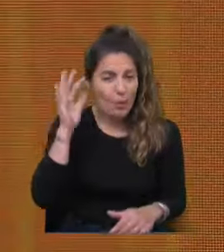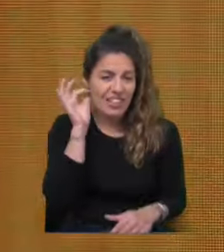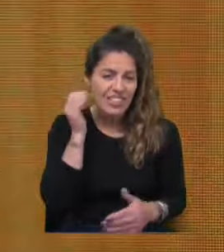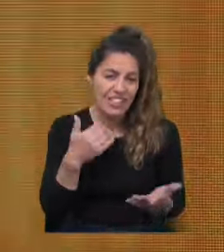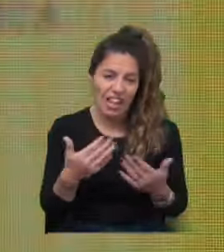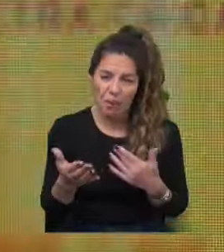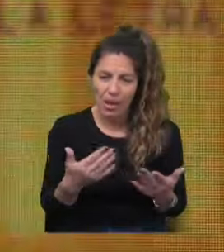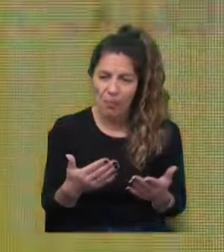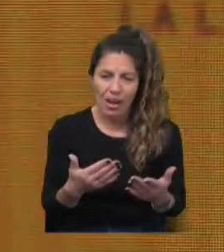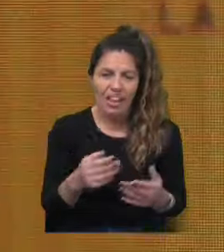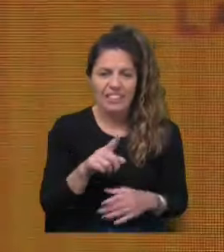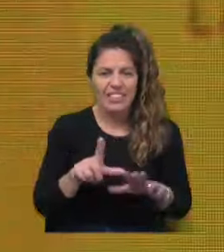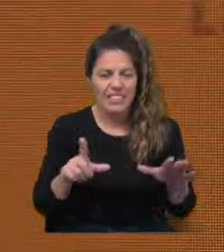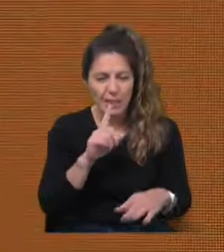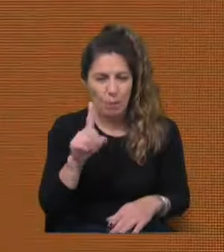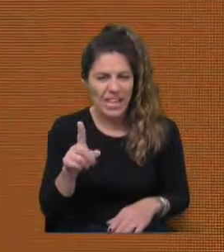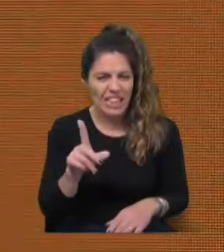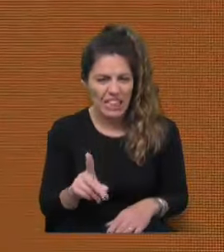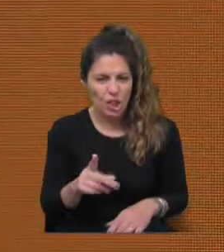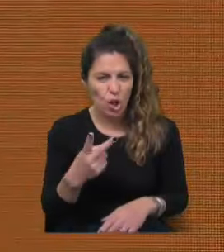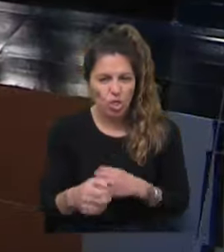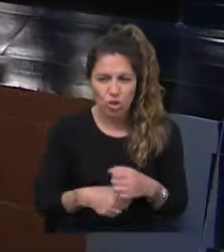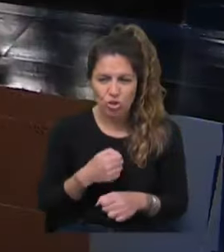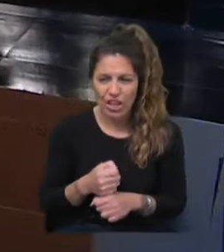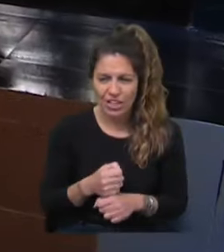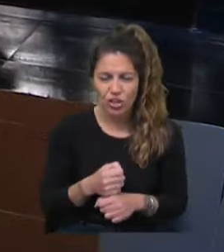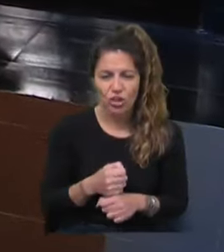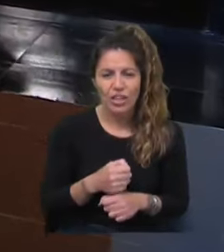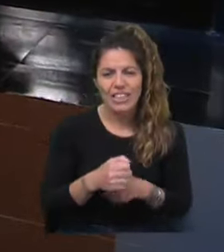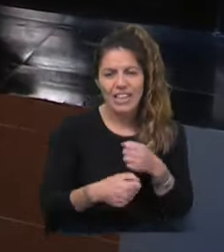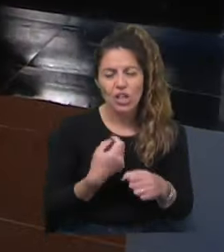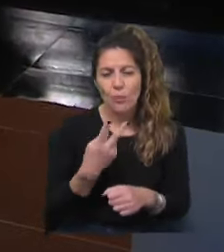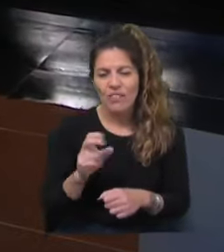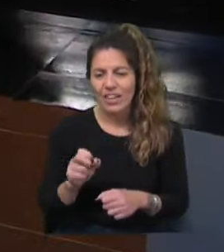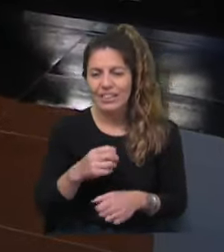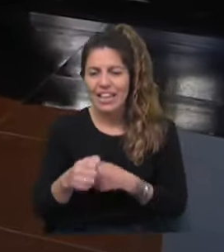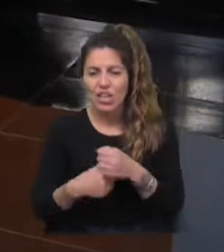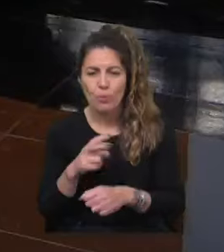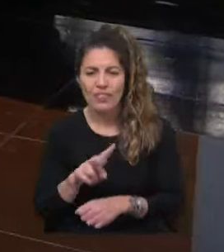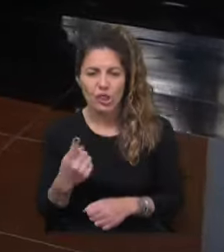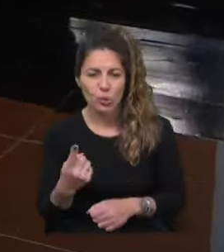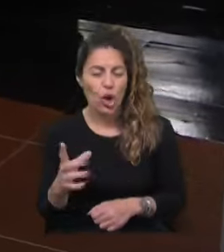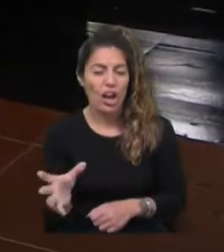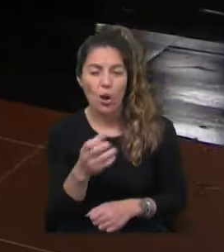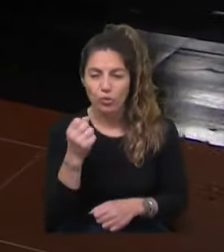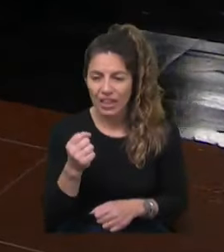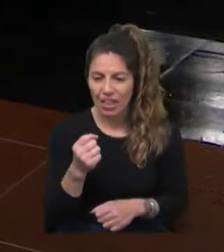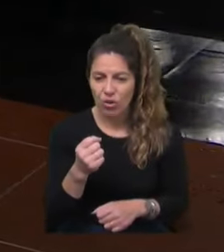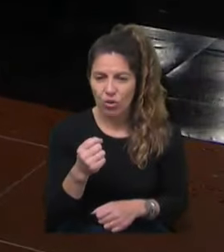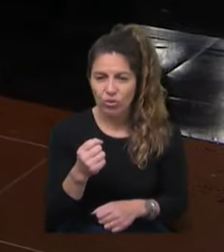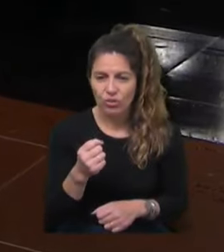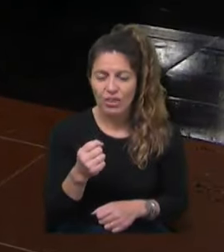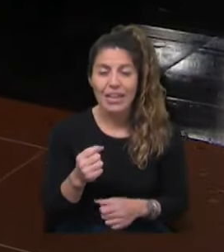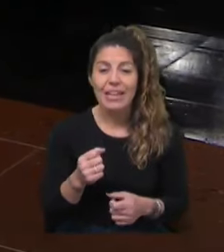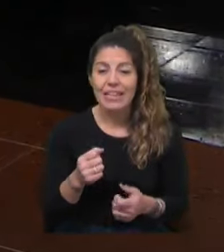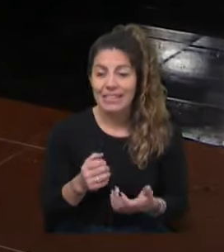no sé, de 17.000 kilos en 2 años, entre 2020 y 2021, solo incautados. Y no perdamos de vista que lo incautado